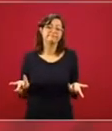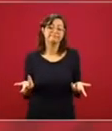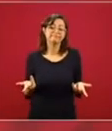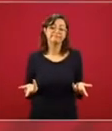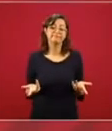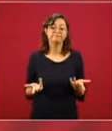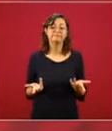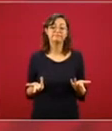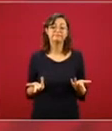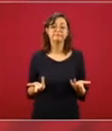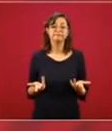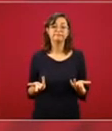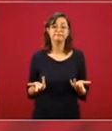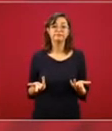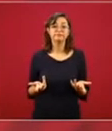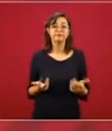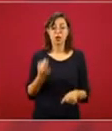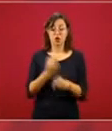lo que estamos